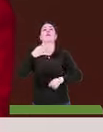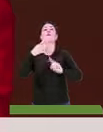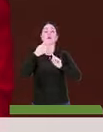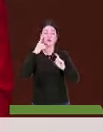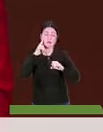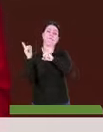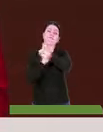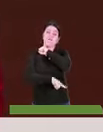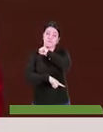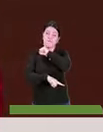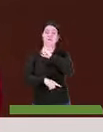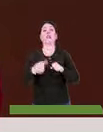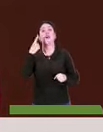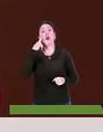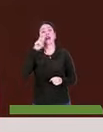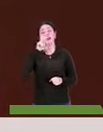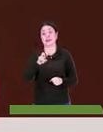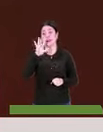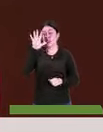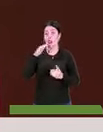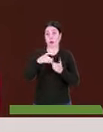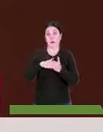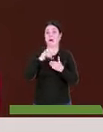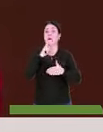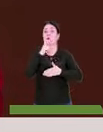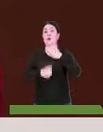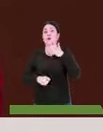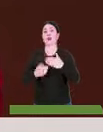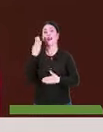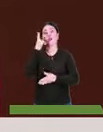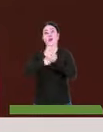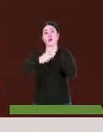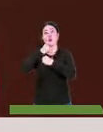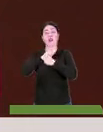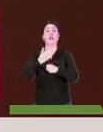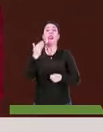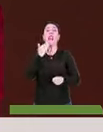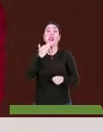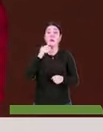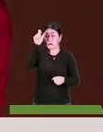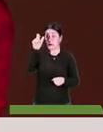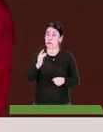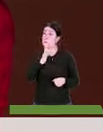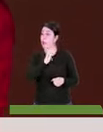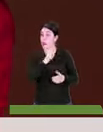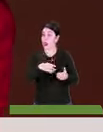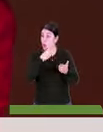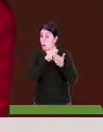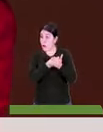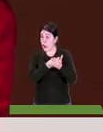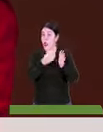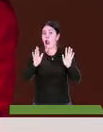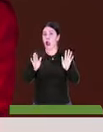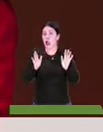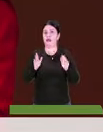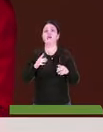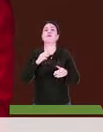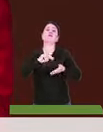75 mil comparendos el año anterior, pero necesitamos que evadir el pasaje no solo tenga el impacto de un